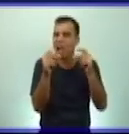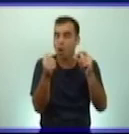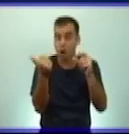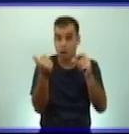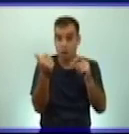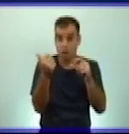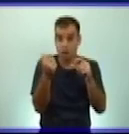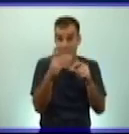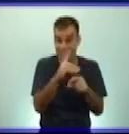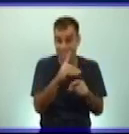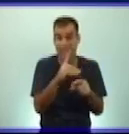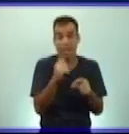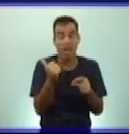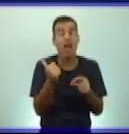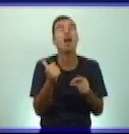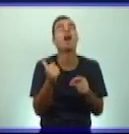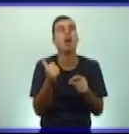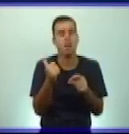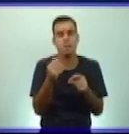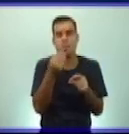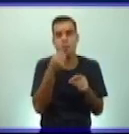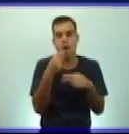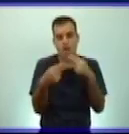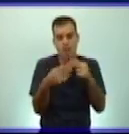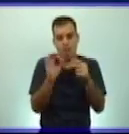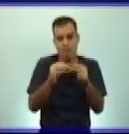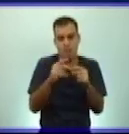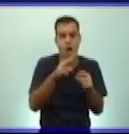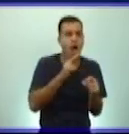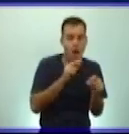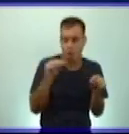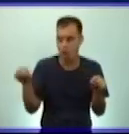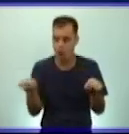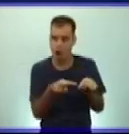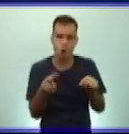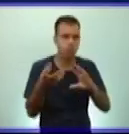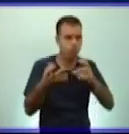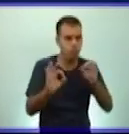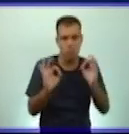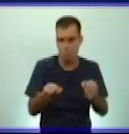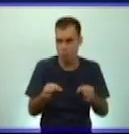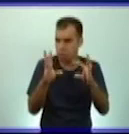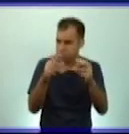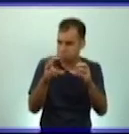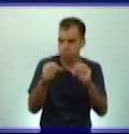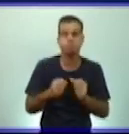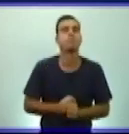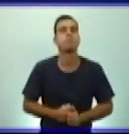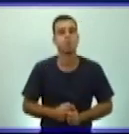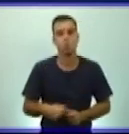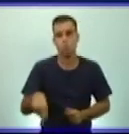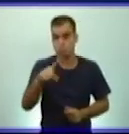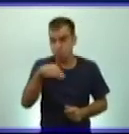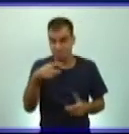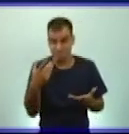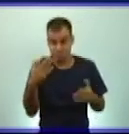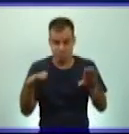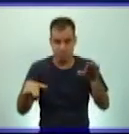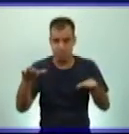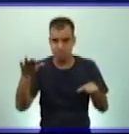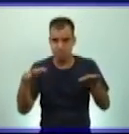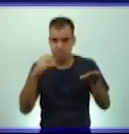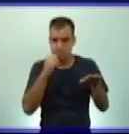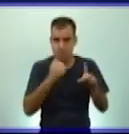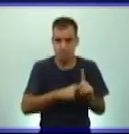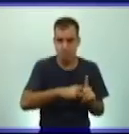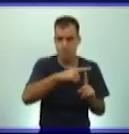variación para el queroseno. En ambos casos, ustedes van a comparar dónde fue